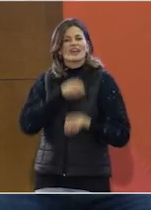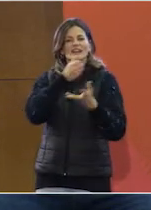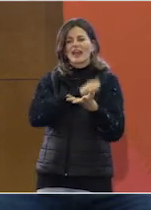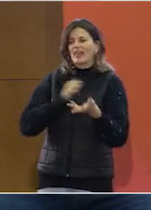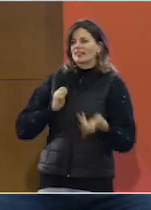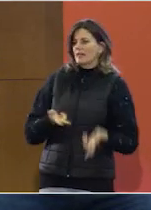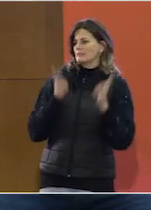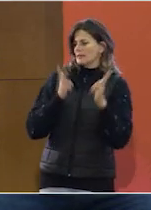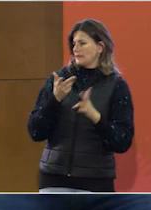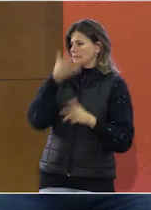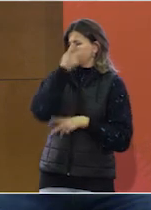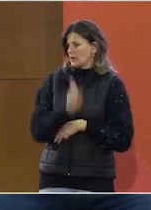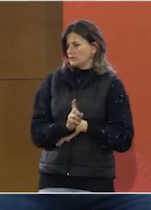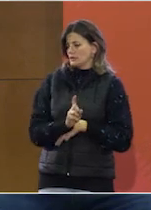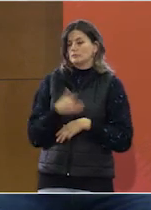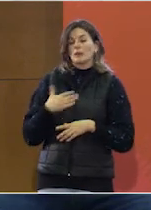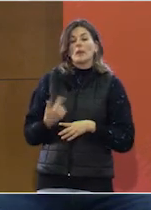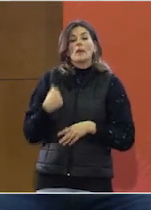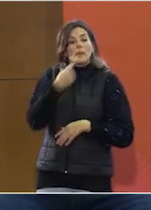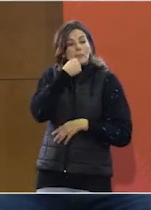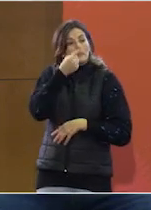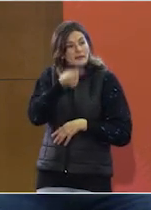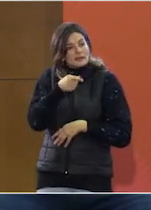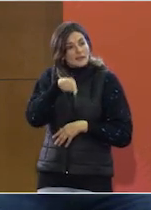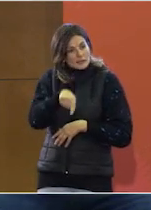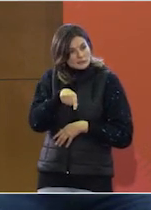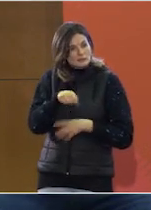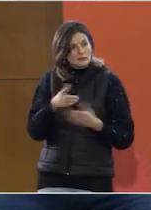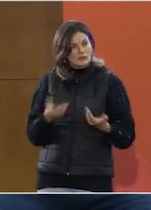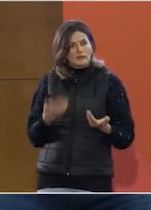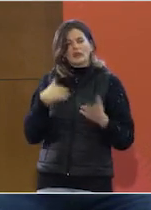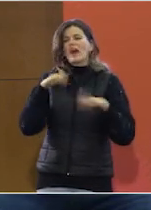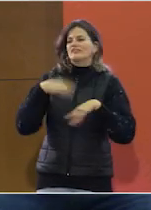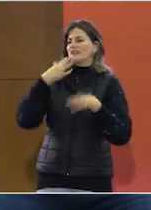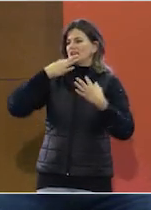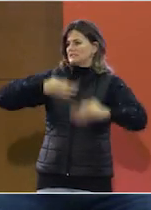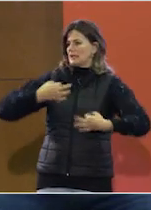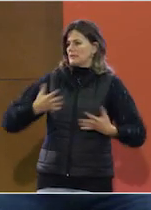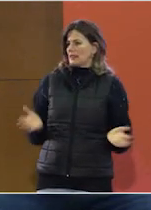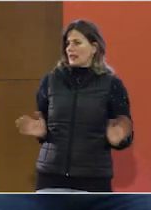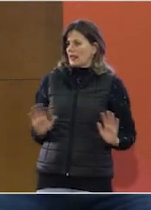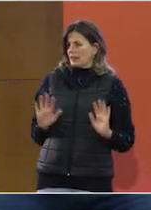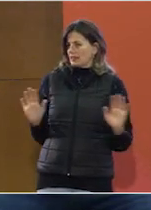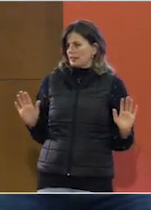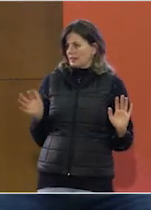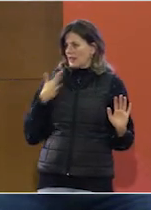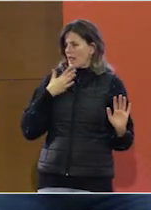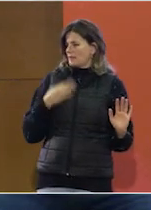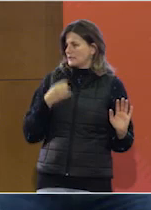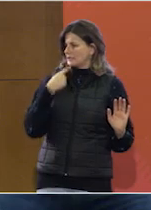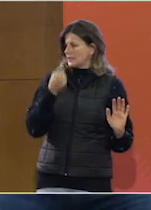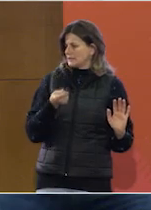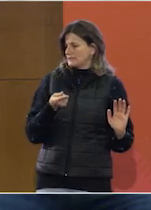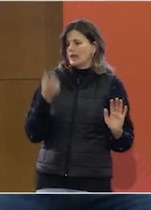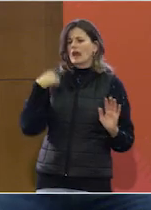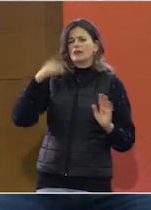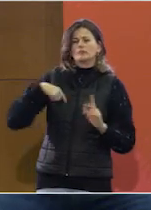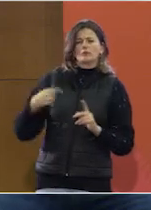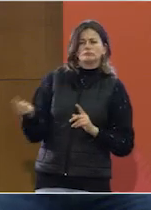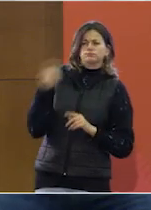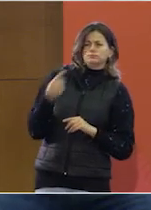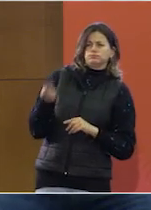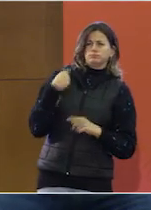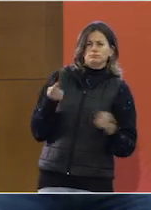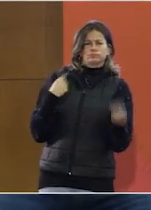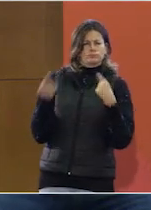independencia. Y por decir eso, que no es más que decir la verdad, nos han atacado